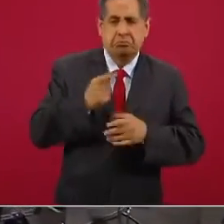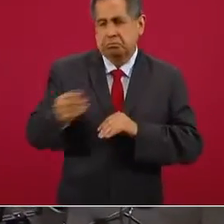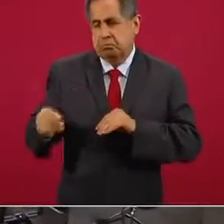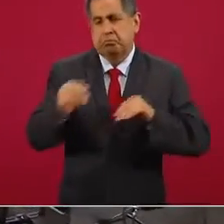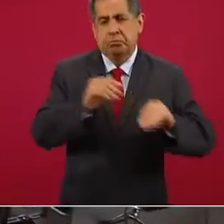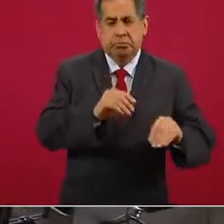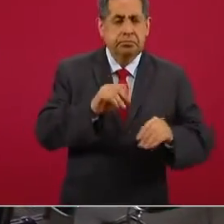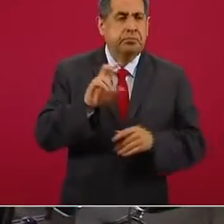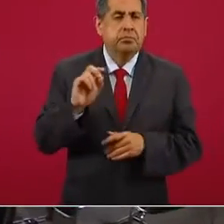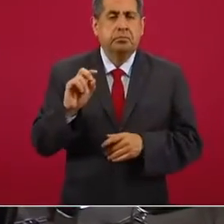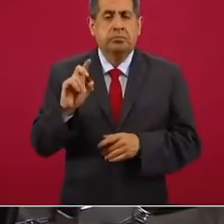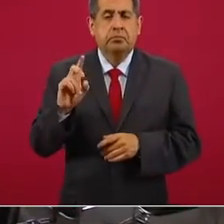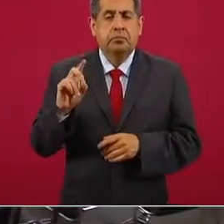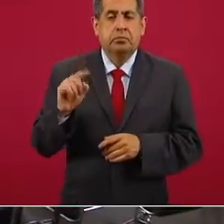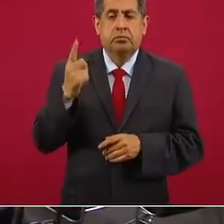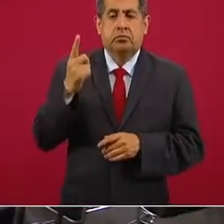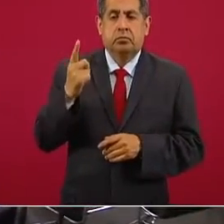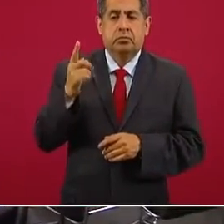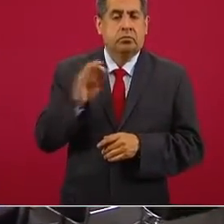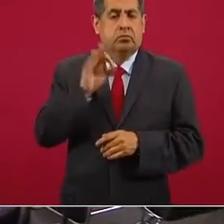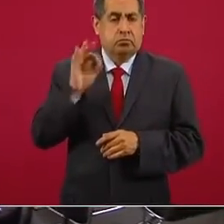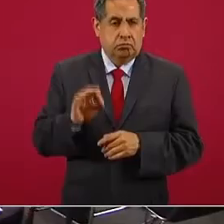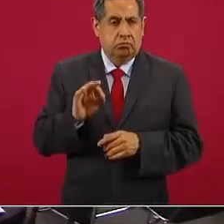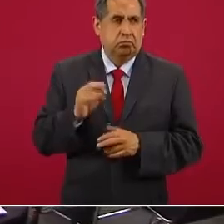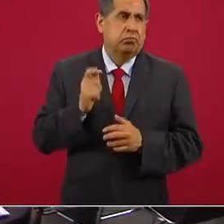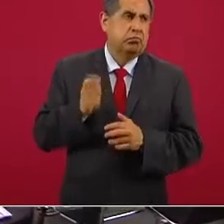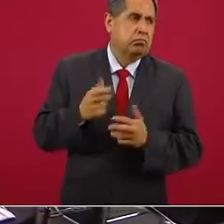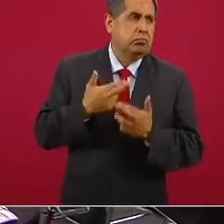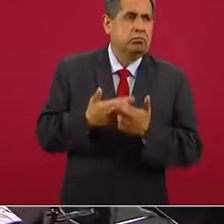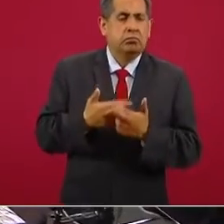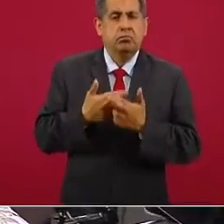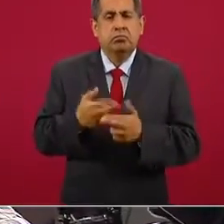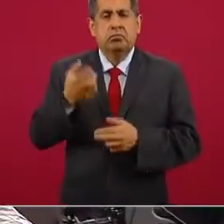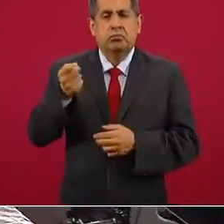Tenemos 31% de ocupación.